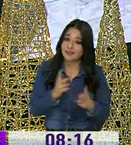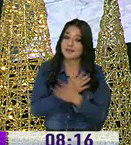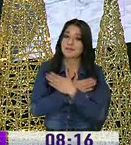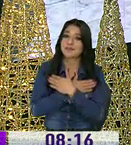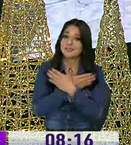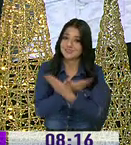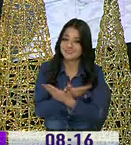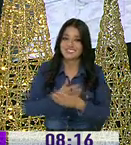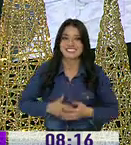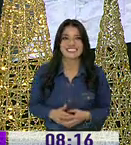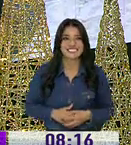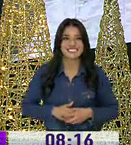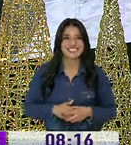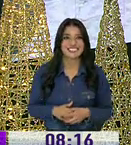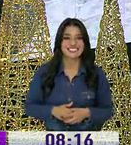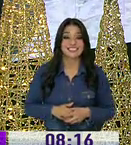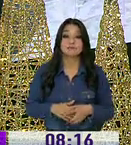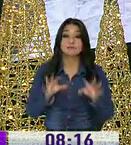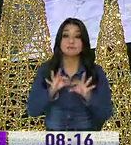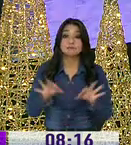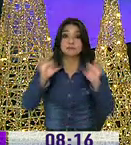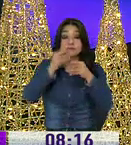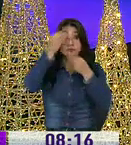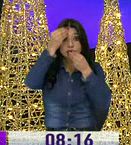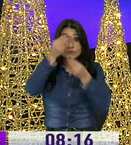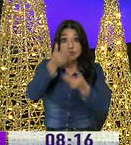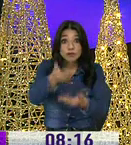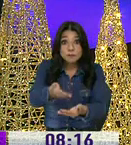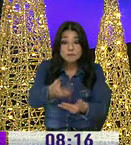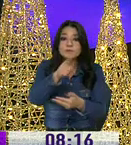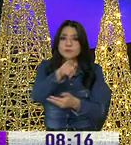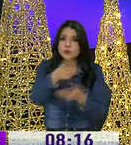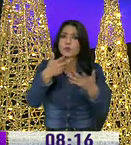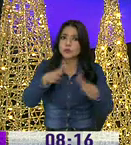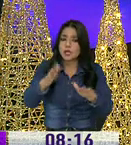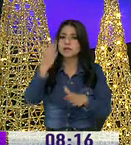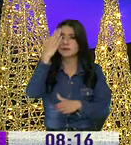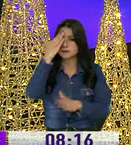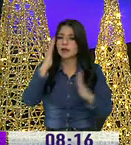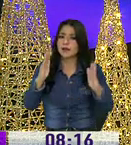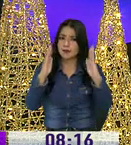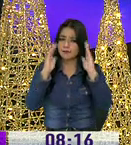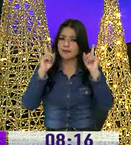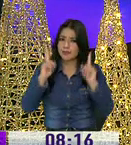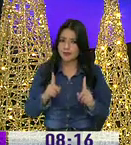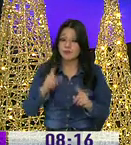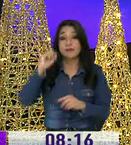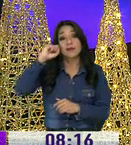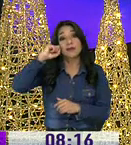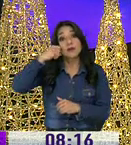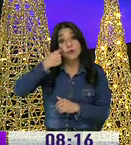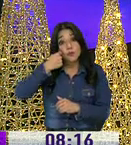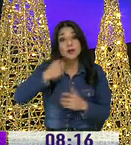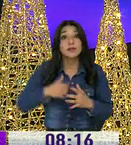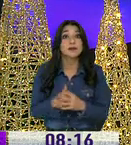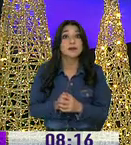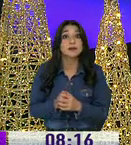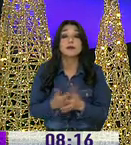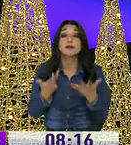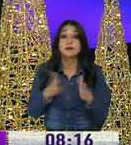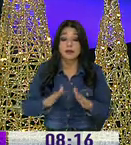saludos. Bueno, esa importante información, amigo televidente, para que usted tome en cuenta. Recuerde, entonces, está haciendo